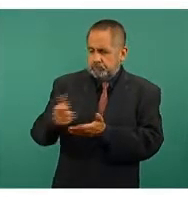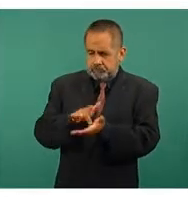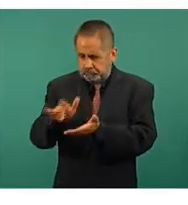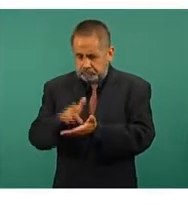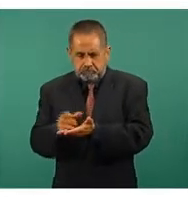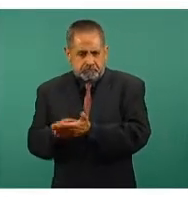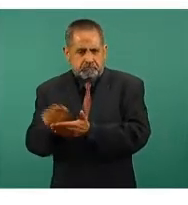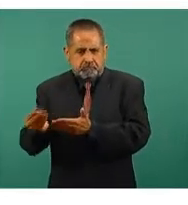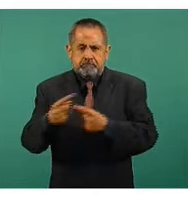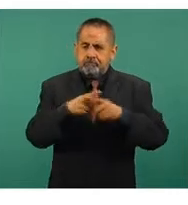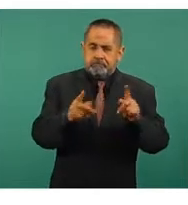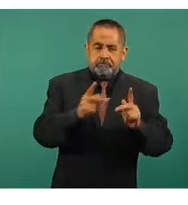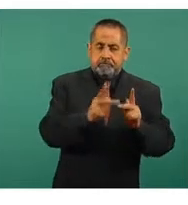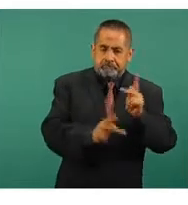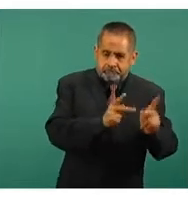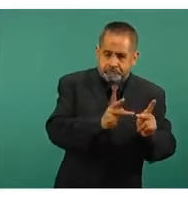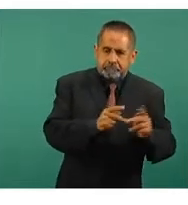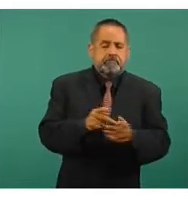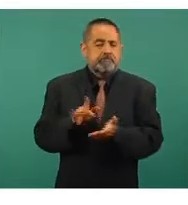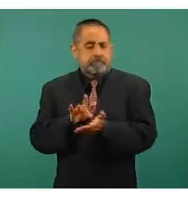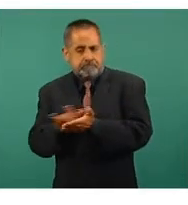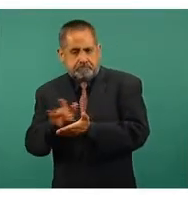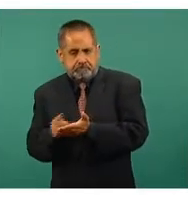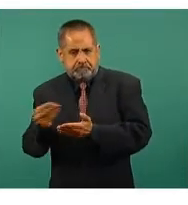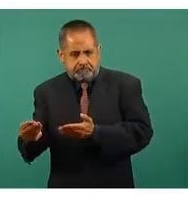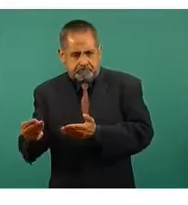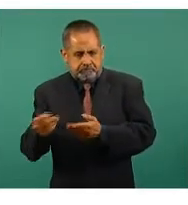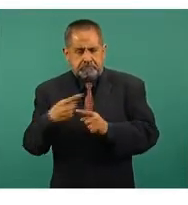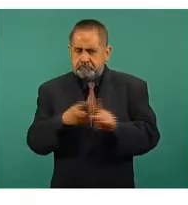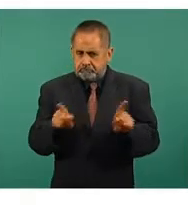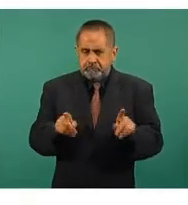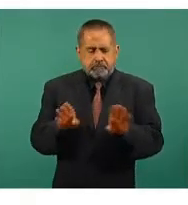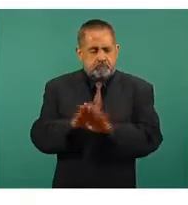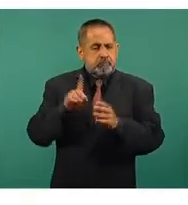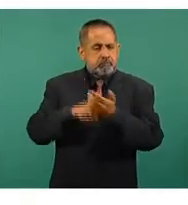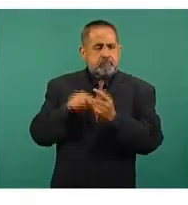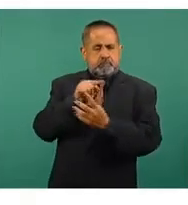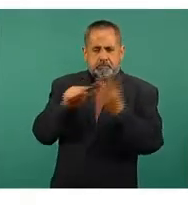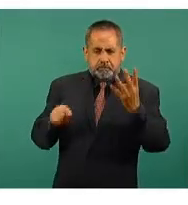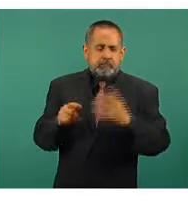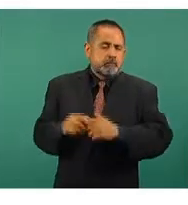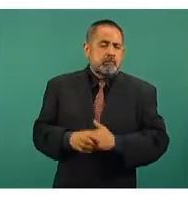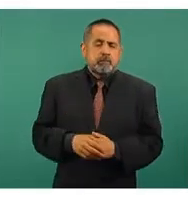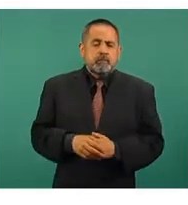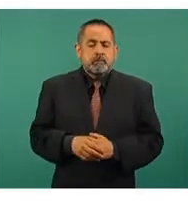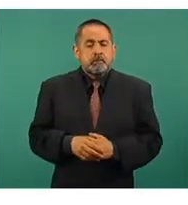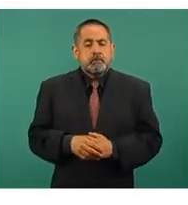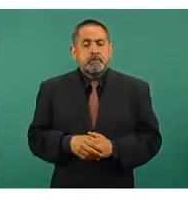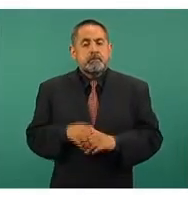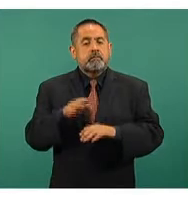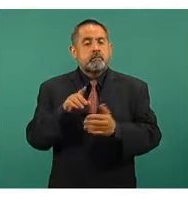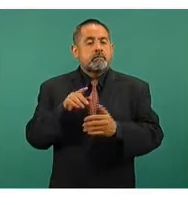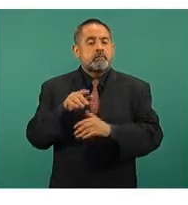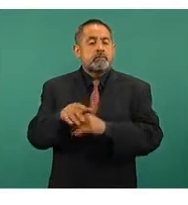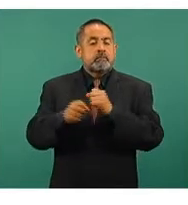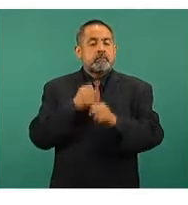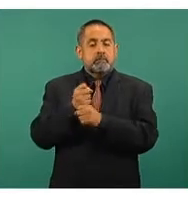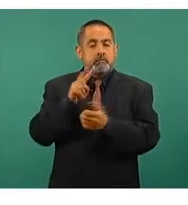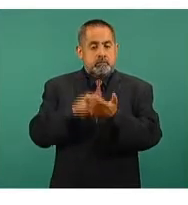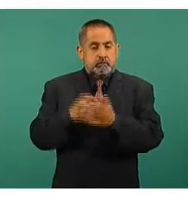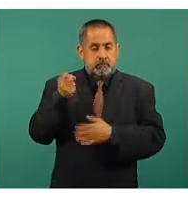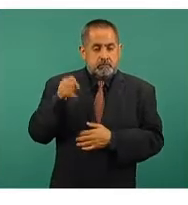2 distinciones en relación a la naturaleza, cómo trabajan estas instancias. En lo que corresponde al 2019,